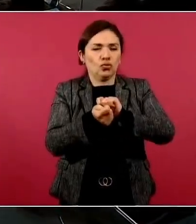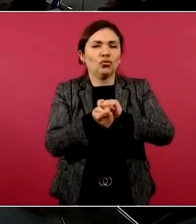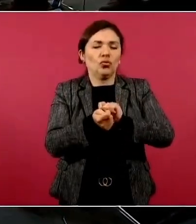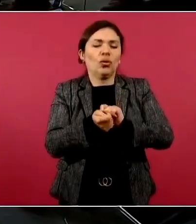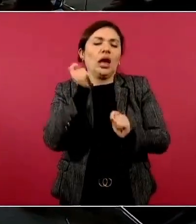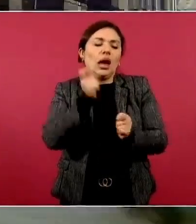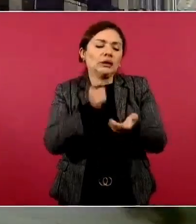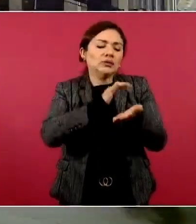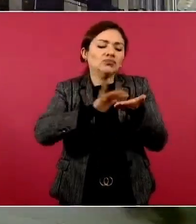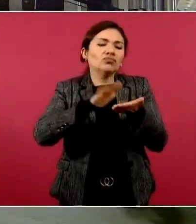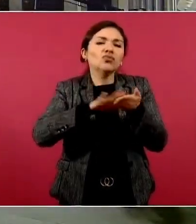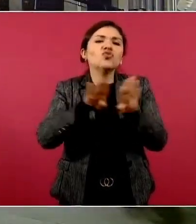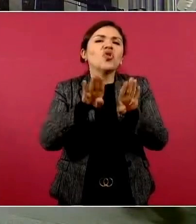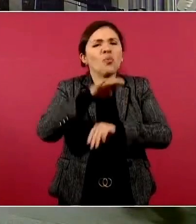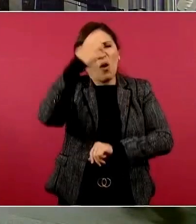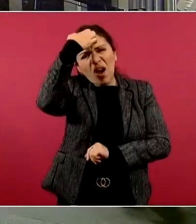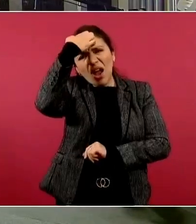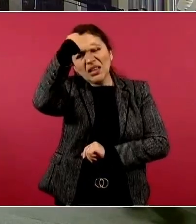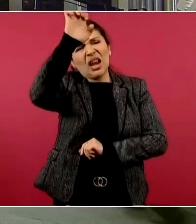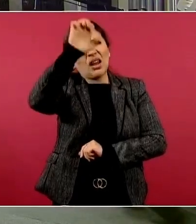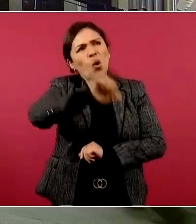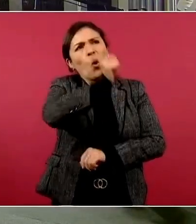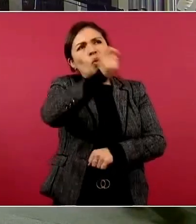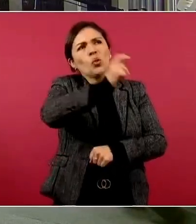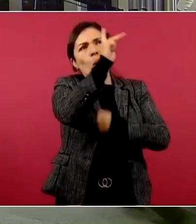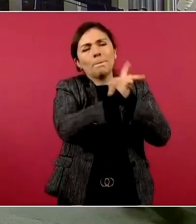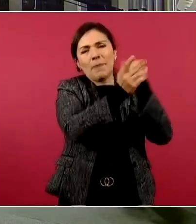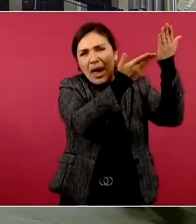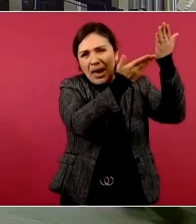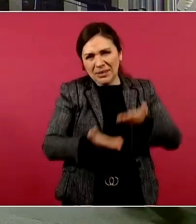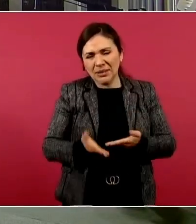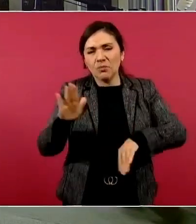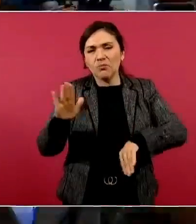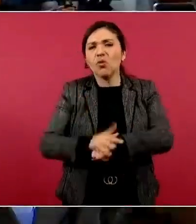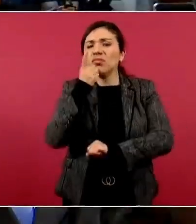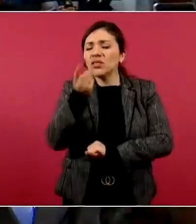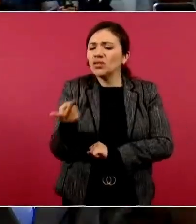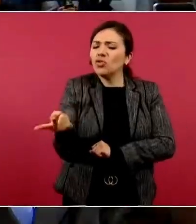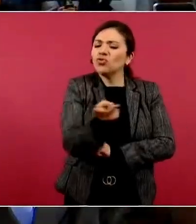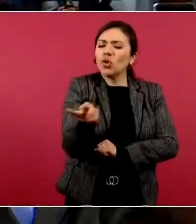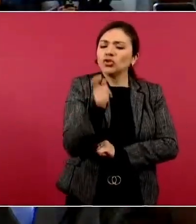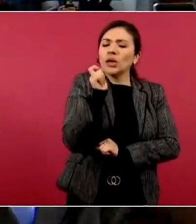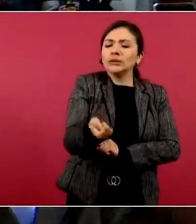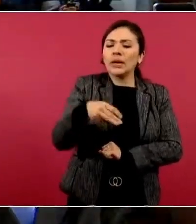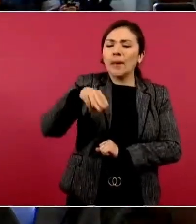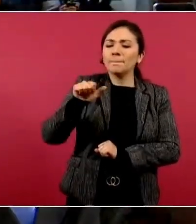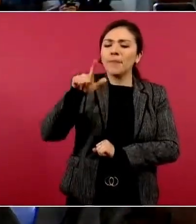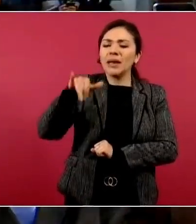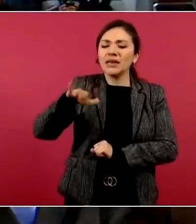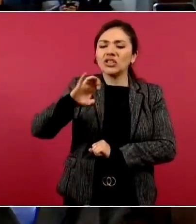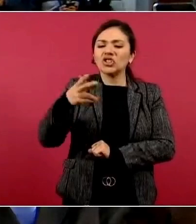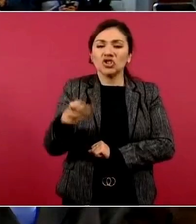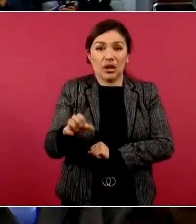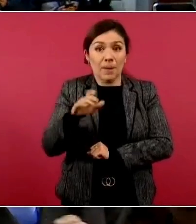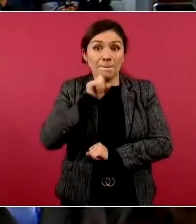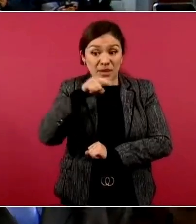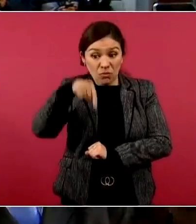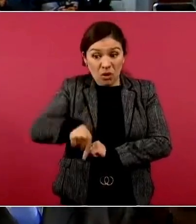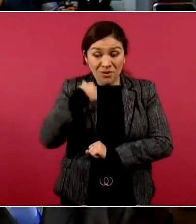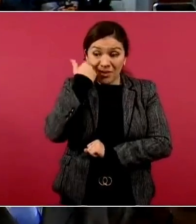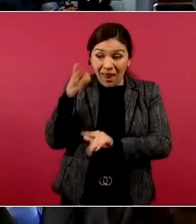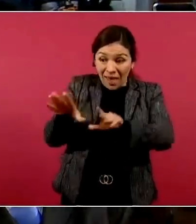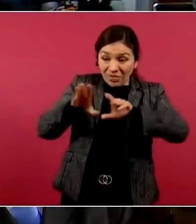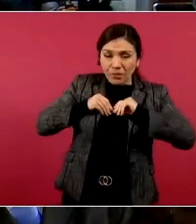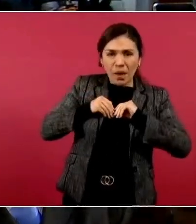como extranjero, como forastero, porque le decía a los dos Malinche, no necesariamente es lo que adoptamos nosotros,